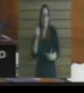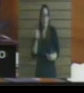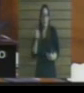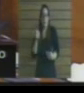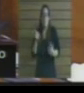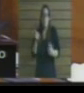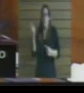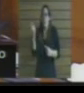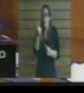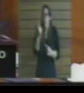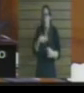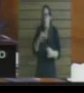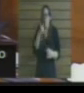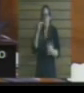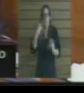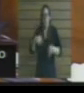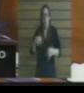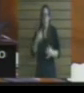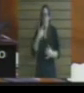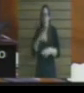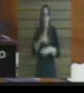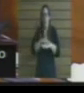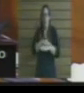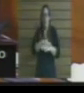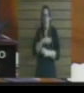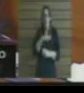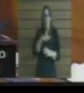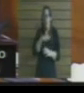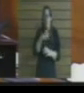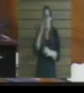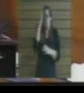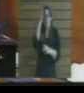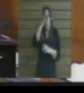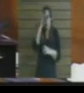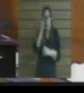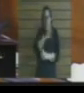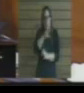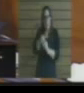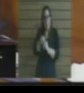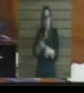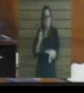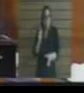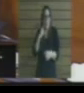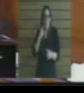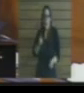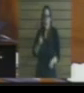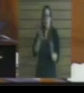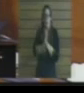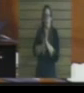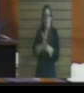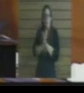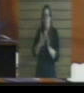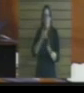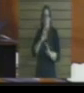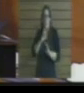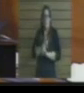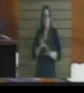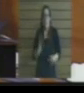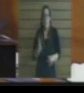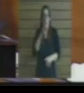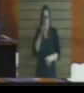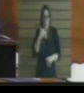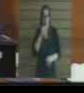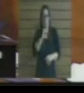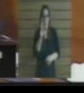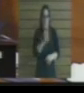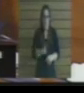cada uno puede asumir cualquiera. Por lo tanto yo creo que por parte del gobierno de Navarra habría que dar una respuesta más contundente, y por eso insistimos en la